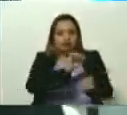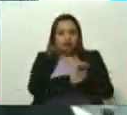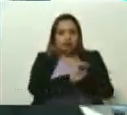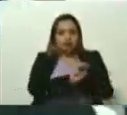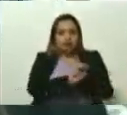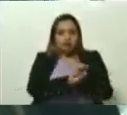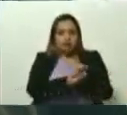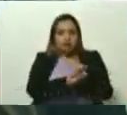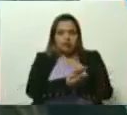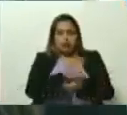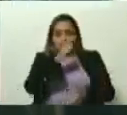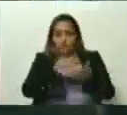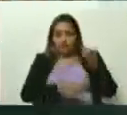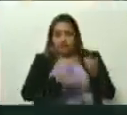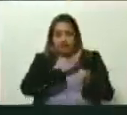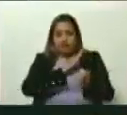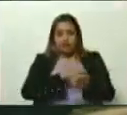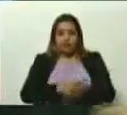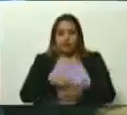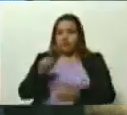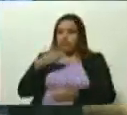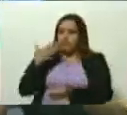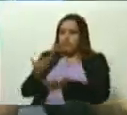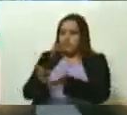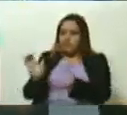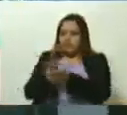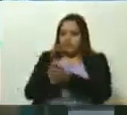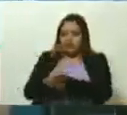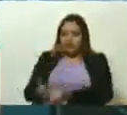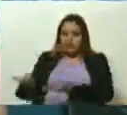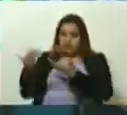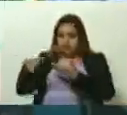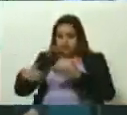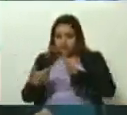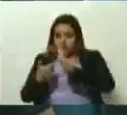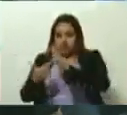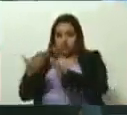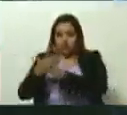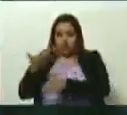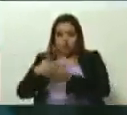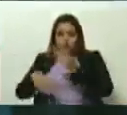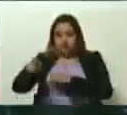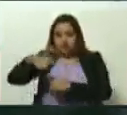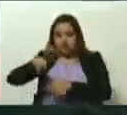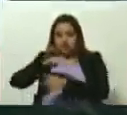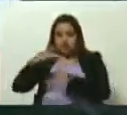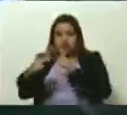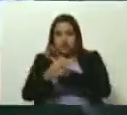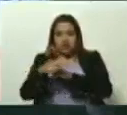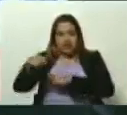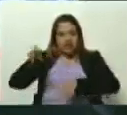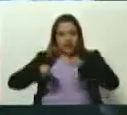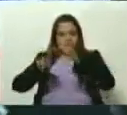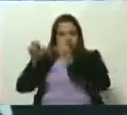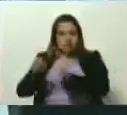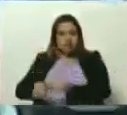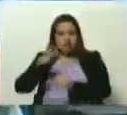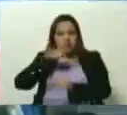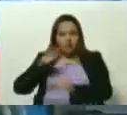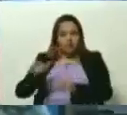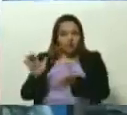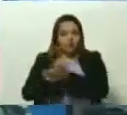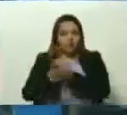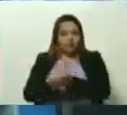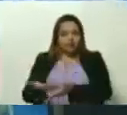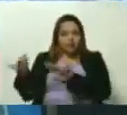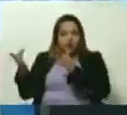de prohibida tenencia. Gracias, ministro. Esto es parte de lo que podemos ver y lo que podemos compartir con ustedes a través de 360 en esta Expo Seguridad Ciudadana. Boris,